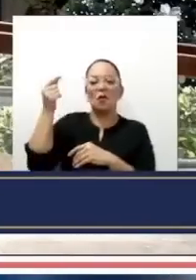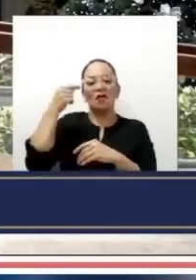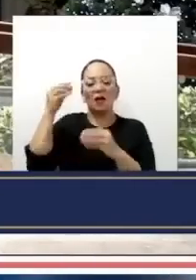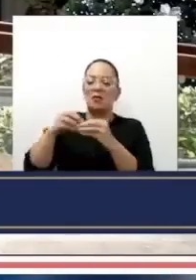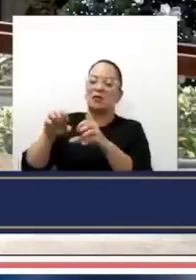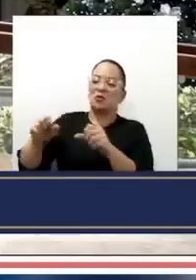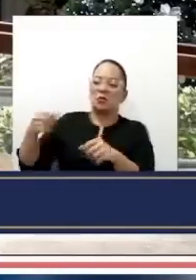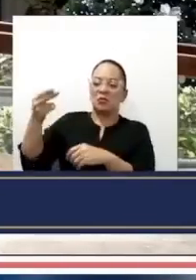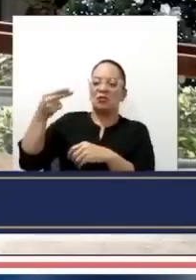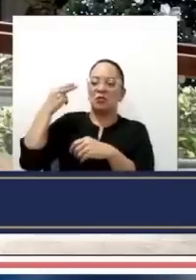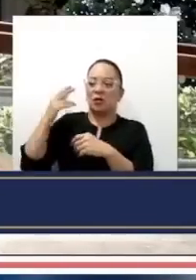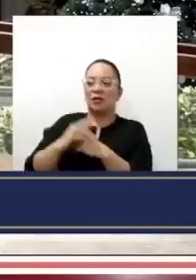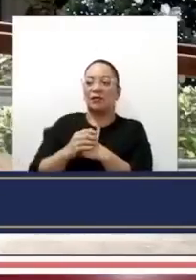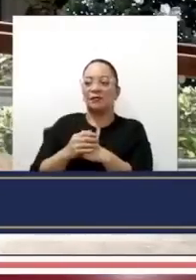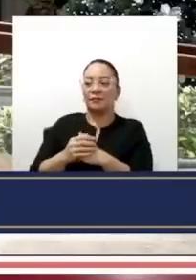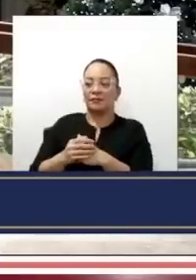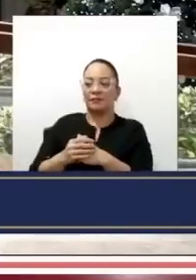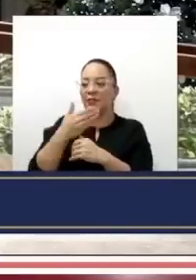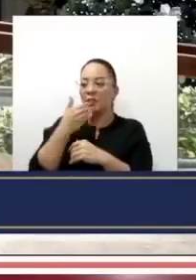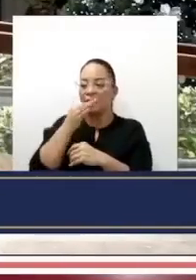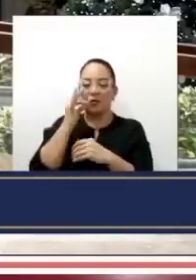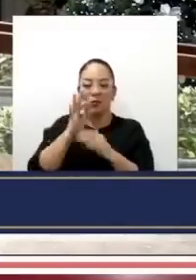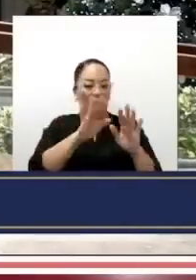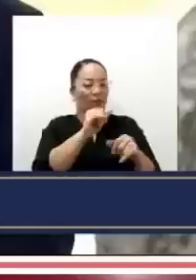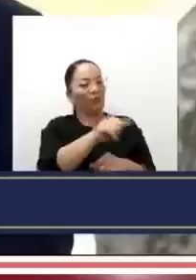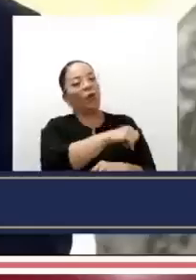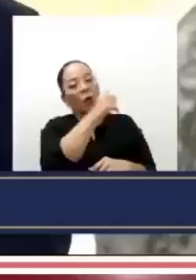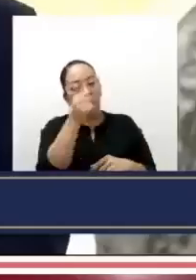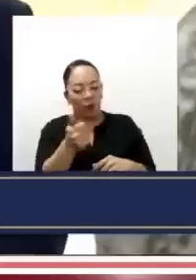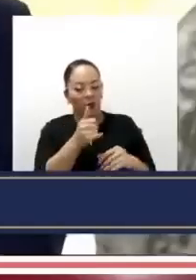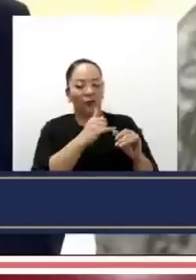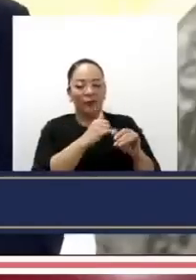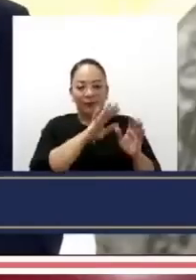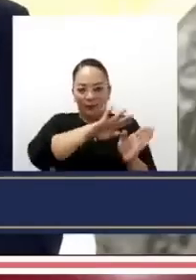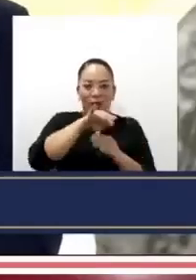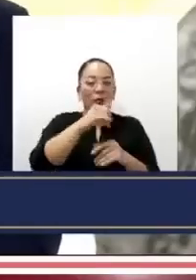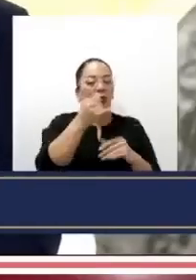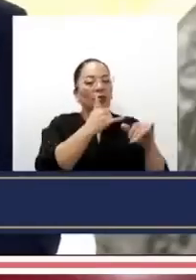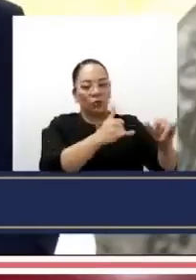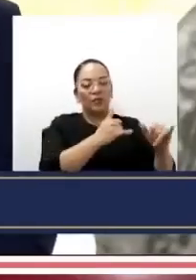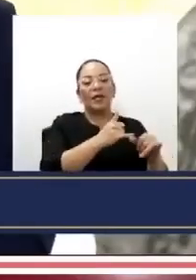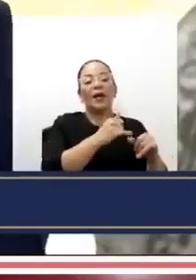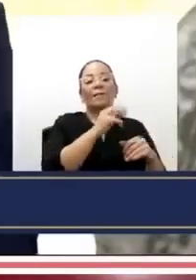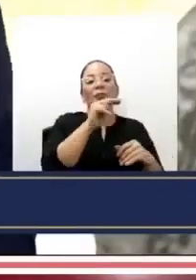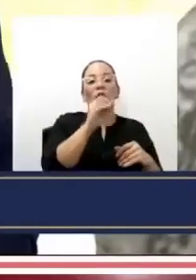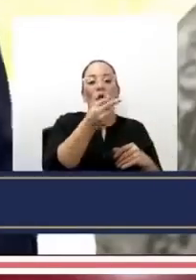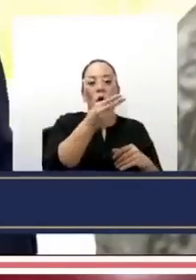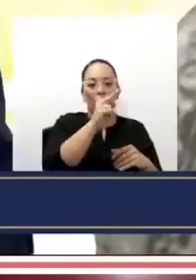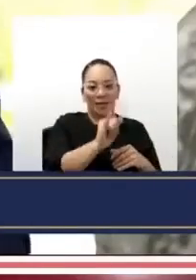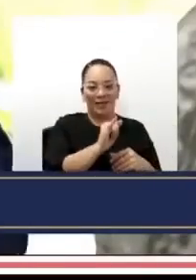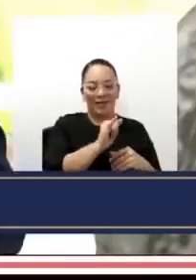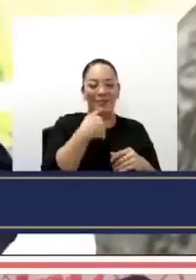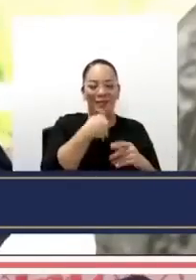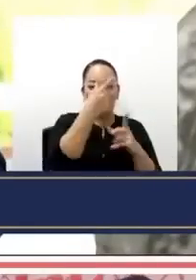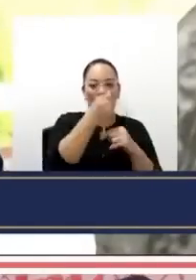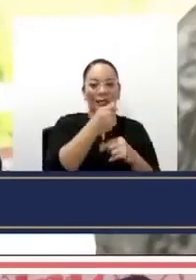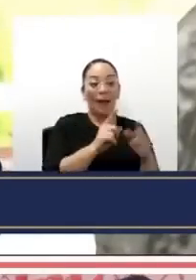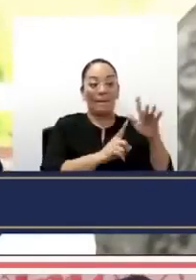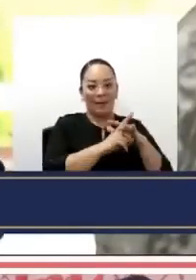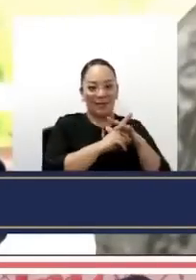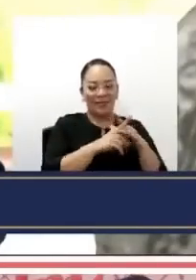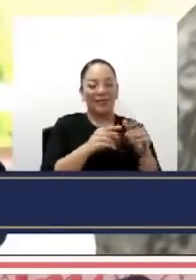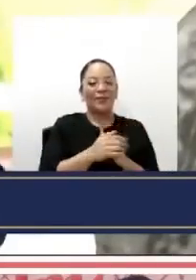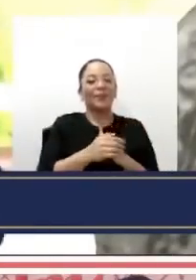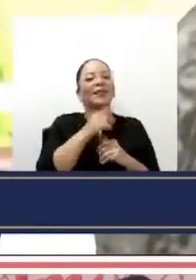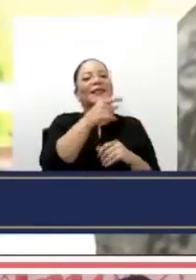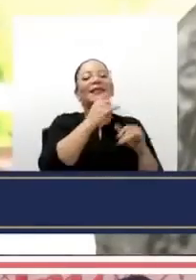historia. El siguiente aparece don Nogui, que no lo veo, no sé si vino hoy. Don Nogui aparece ya en la siguiente, porque es